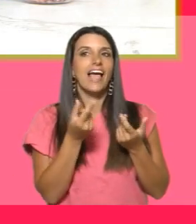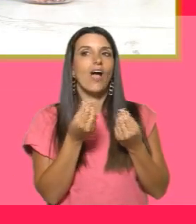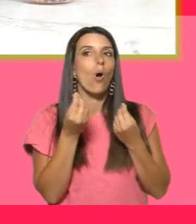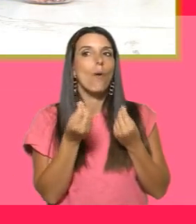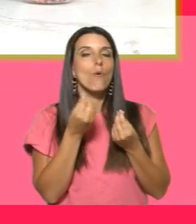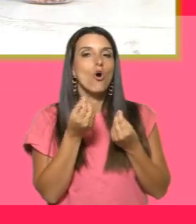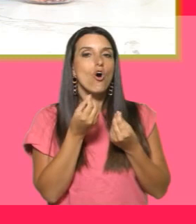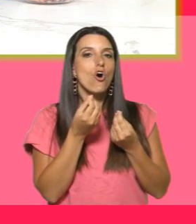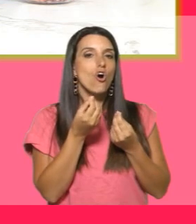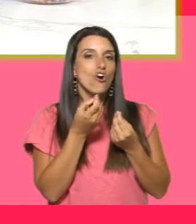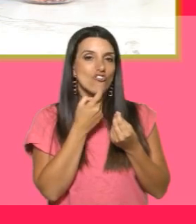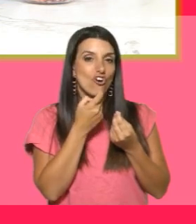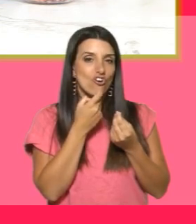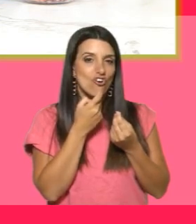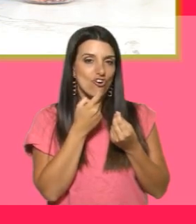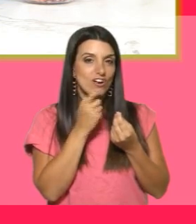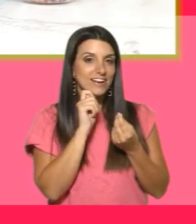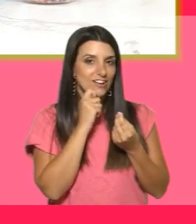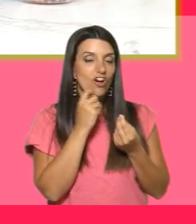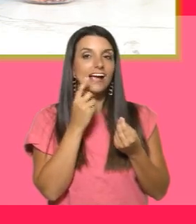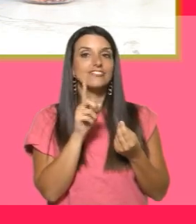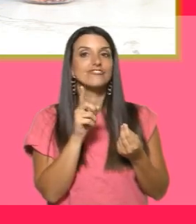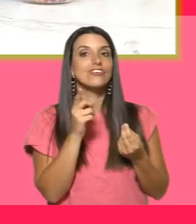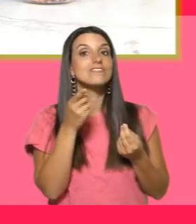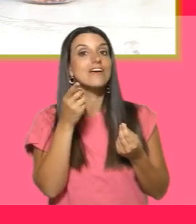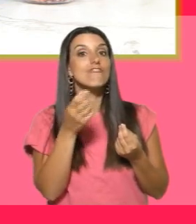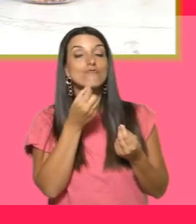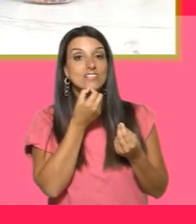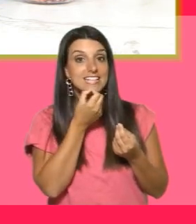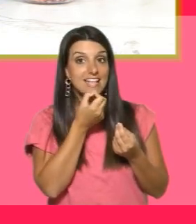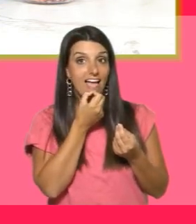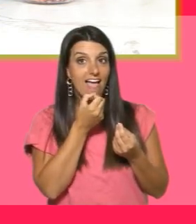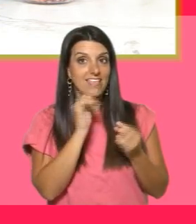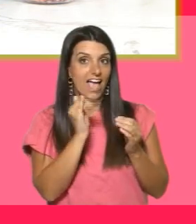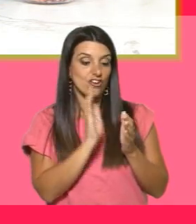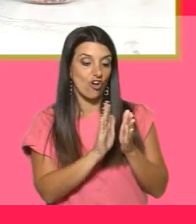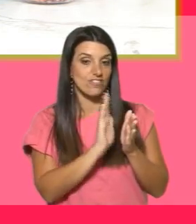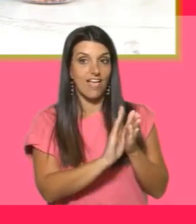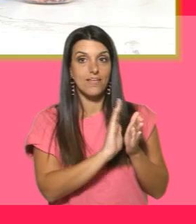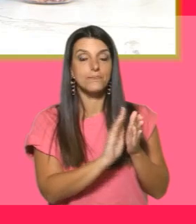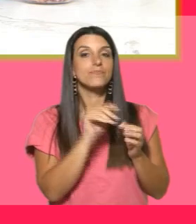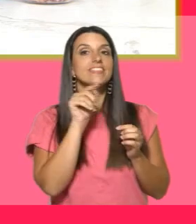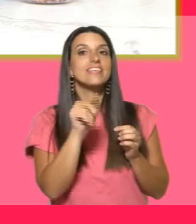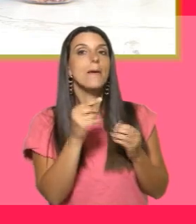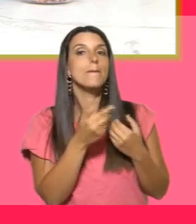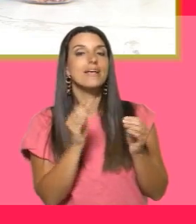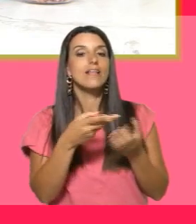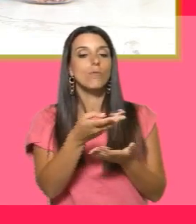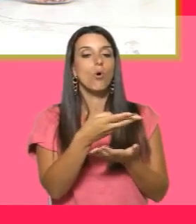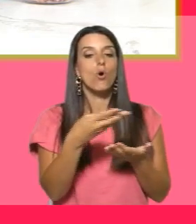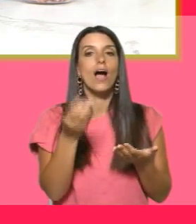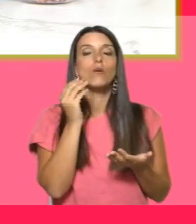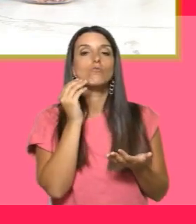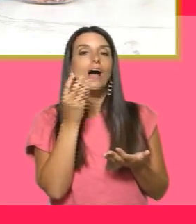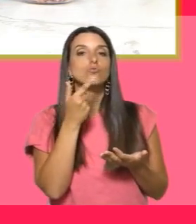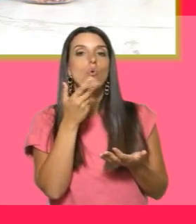¿viste? Ese rojito que tiene, que queda riquísimo. Entonces, vas a tener las frutillas y las vas a espolvorear un poquito con